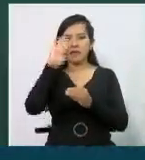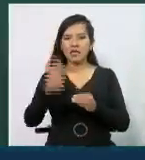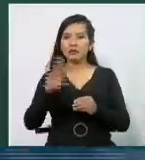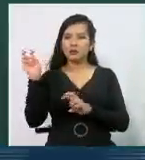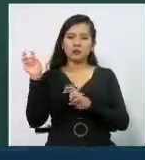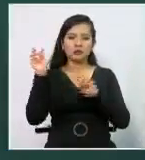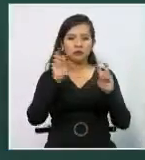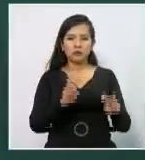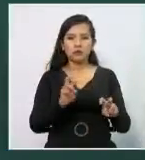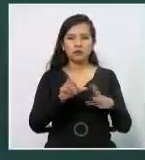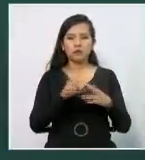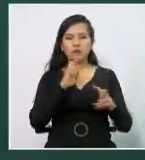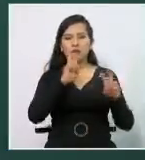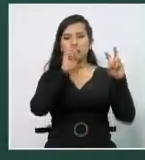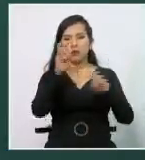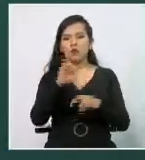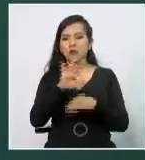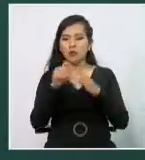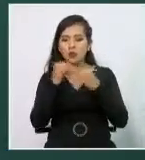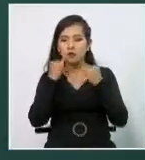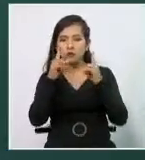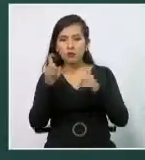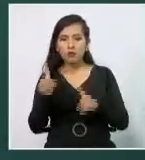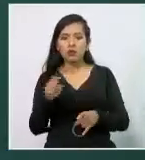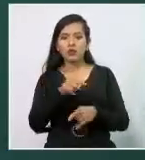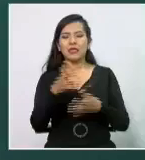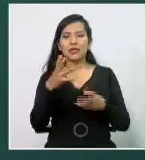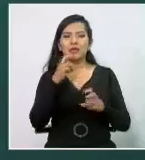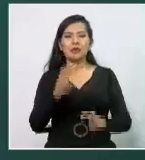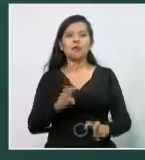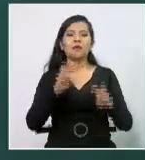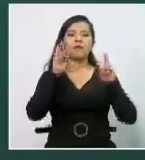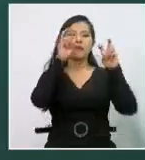y tenían, de acuerdo a la información obtenida por destino, la República.